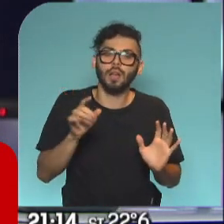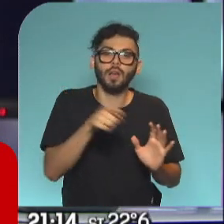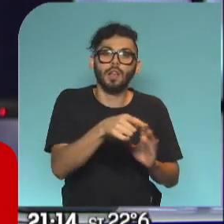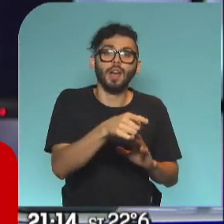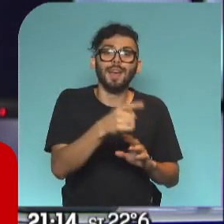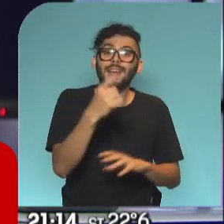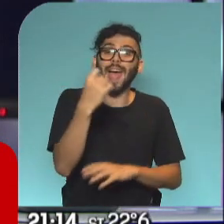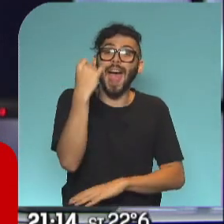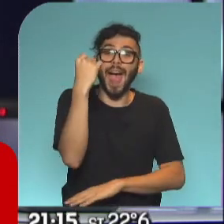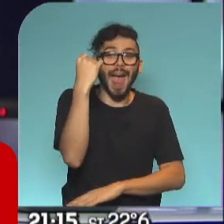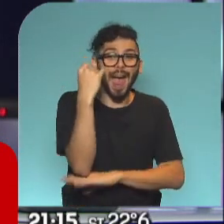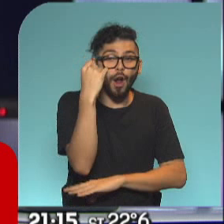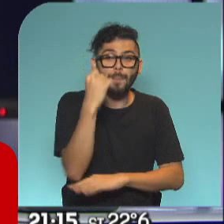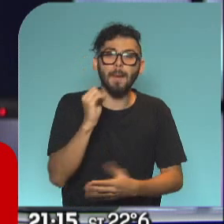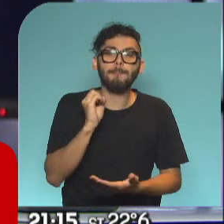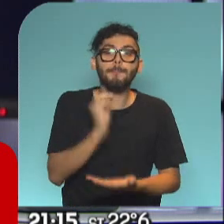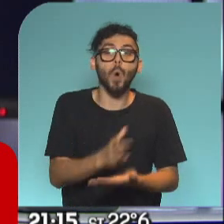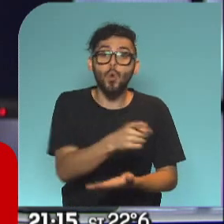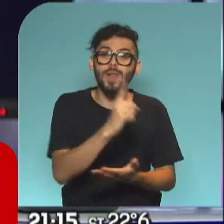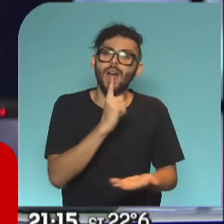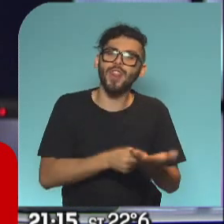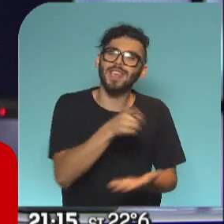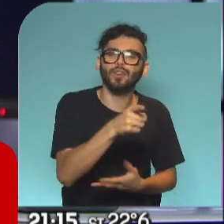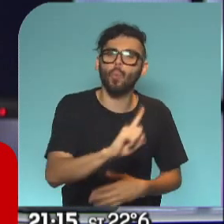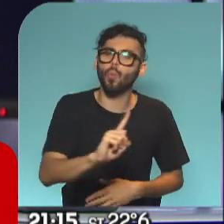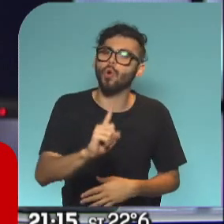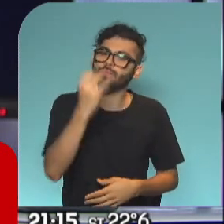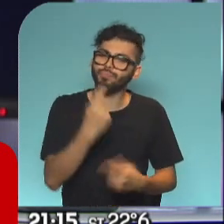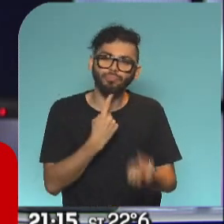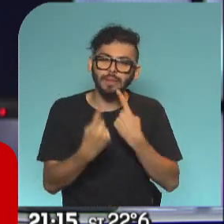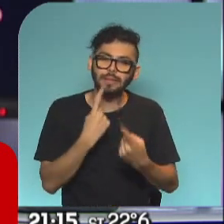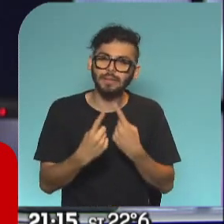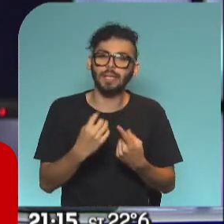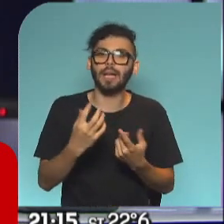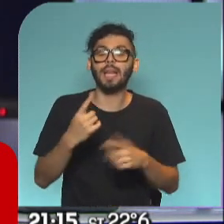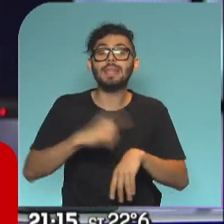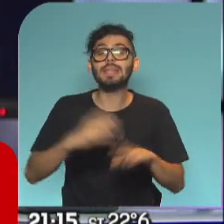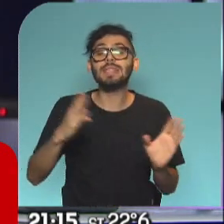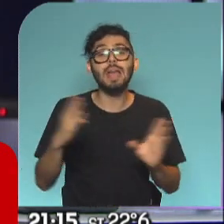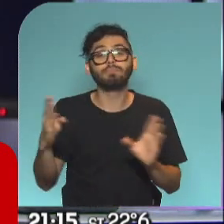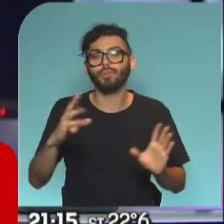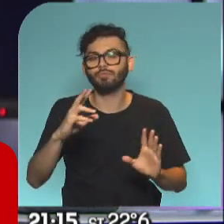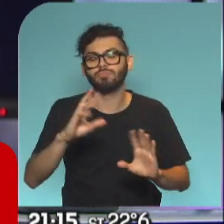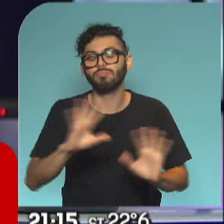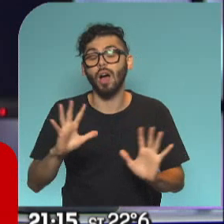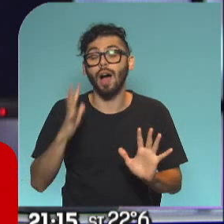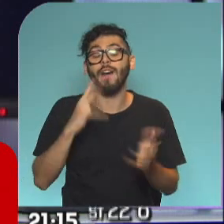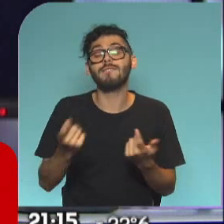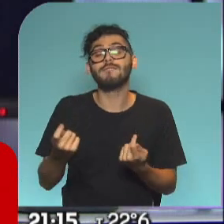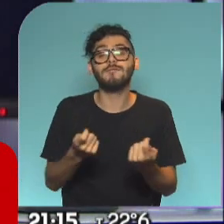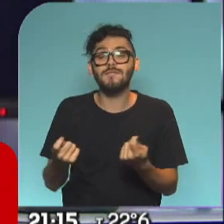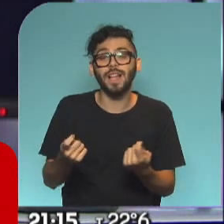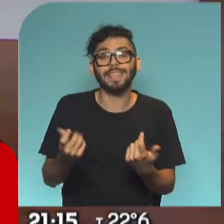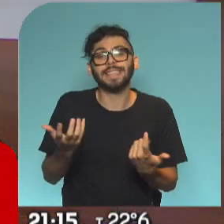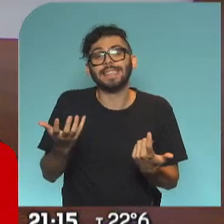sanciones económicas que va a aplicarse en el Reino Unido y tampoco quiere ningún tipo de plazos ni condicionamientos. Habrá que ver, digo, en una negociación sabemos que no